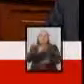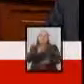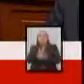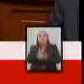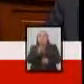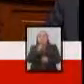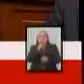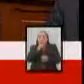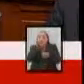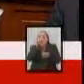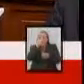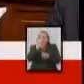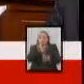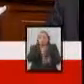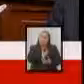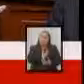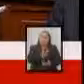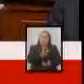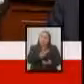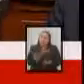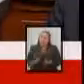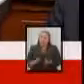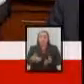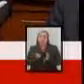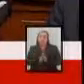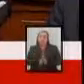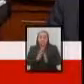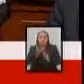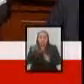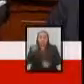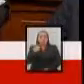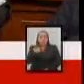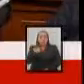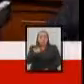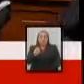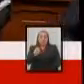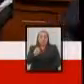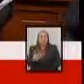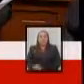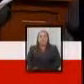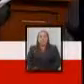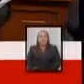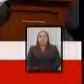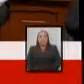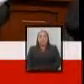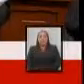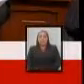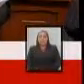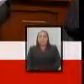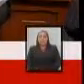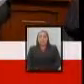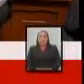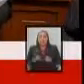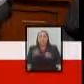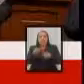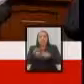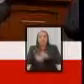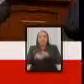que tienen en el rostro es tristeza, presidente. Solo tienen melancolía y engendran en su